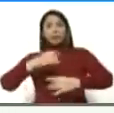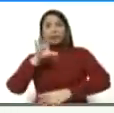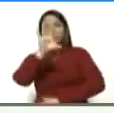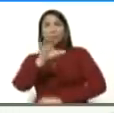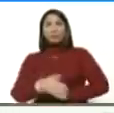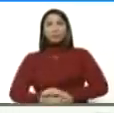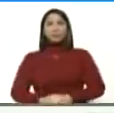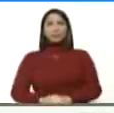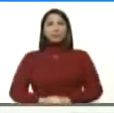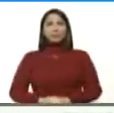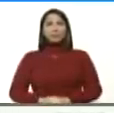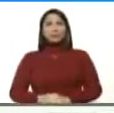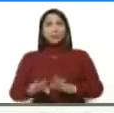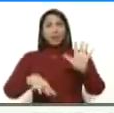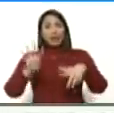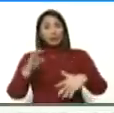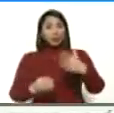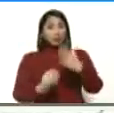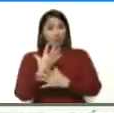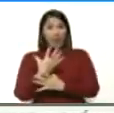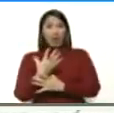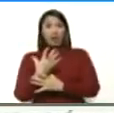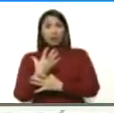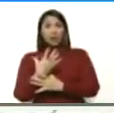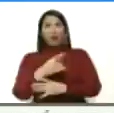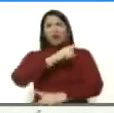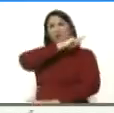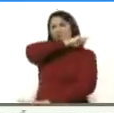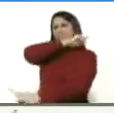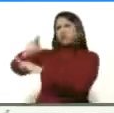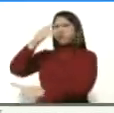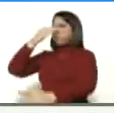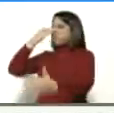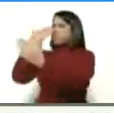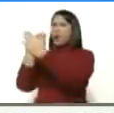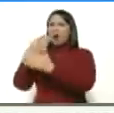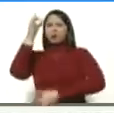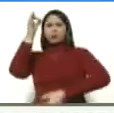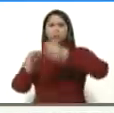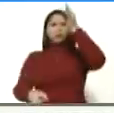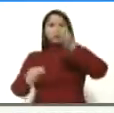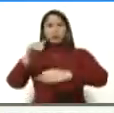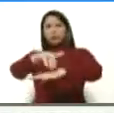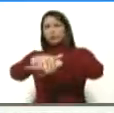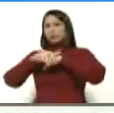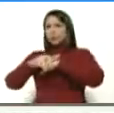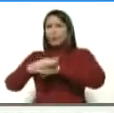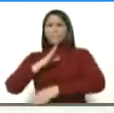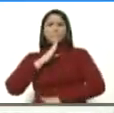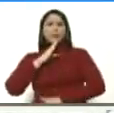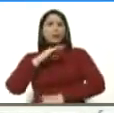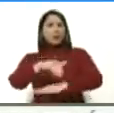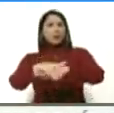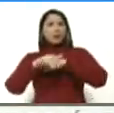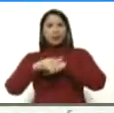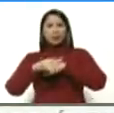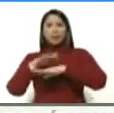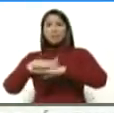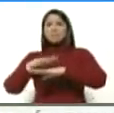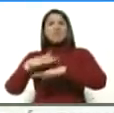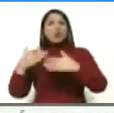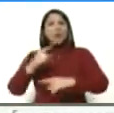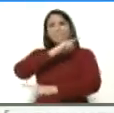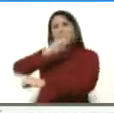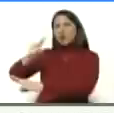nación, el 14 de mayo demandó ante tribunales ingleses al Banco de Inglaterra. ¿Por qué lo